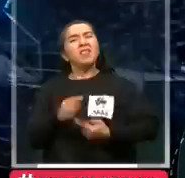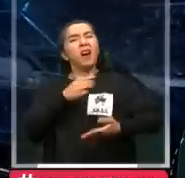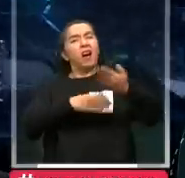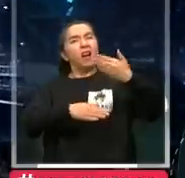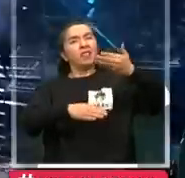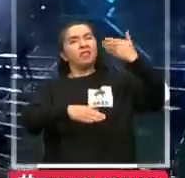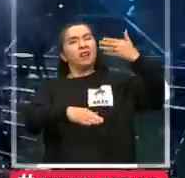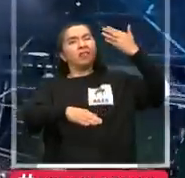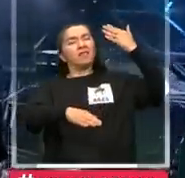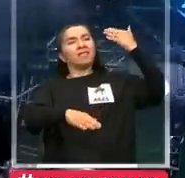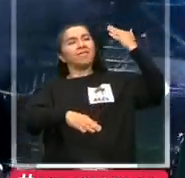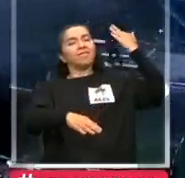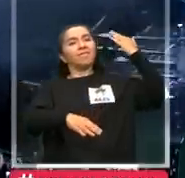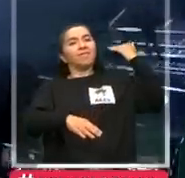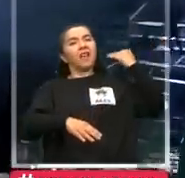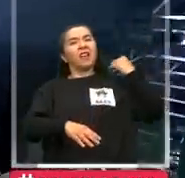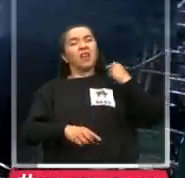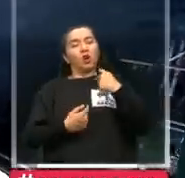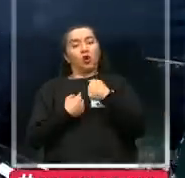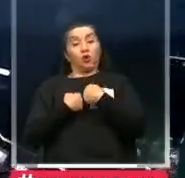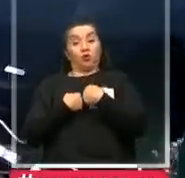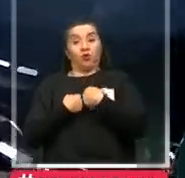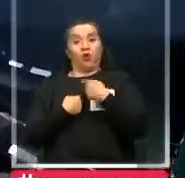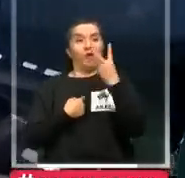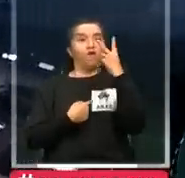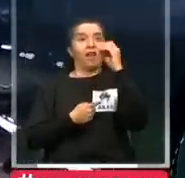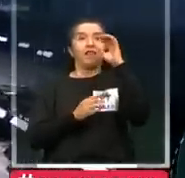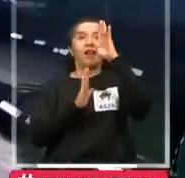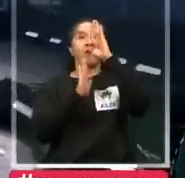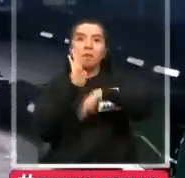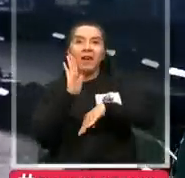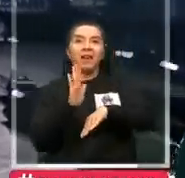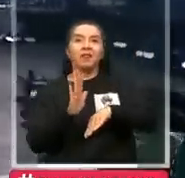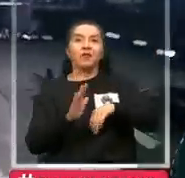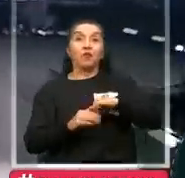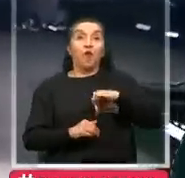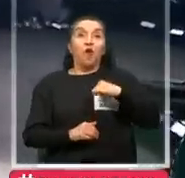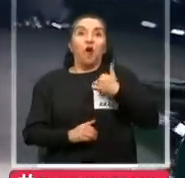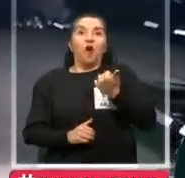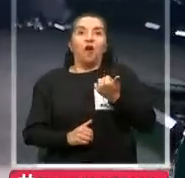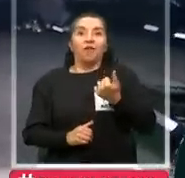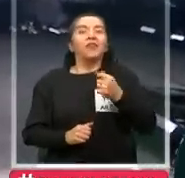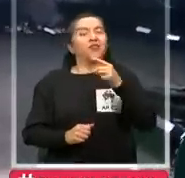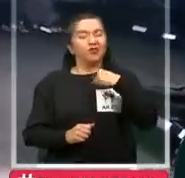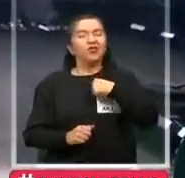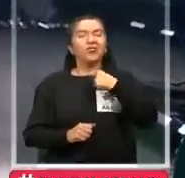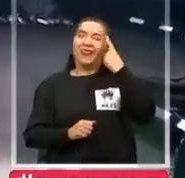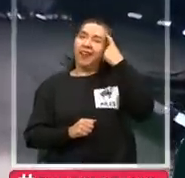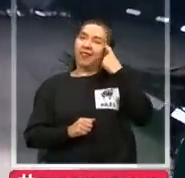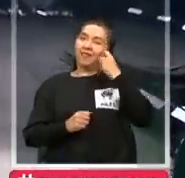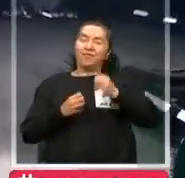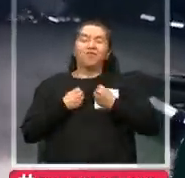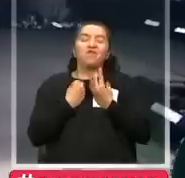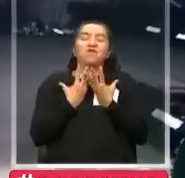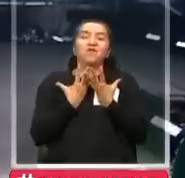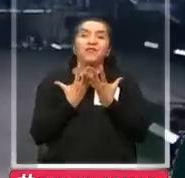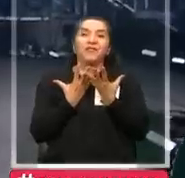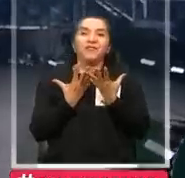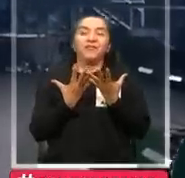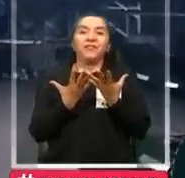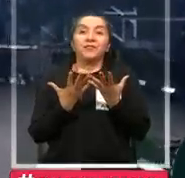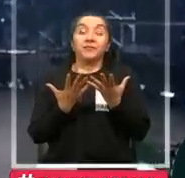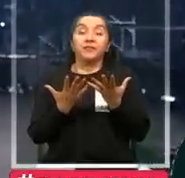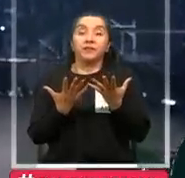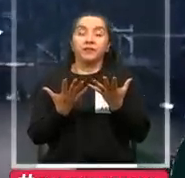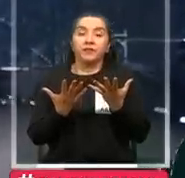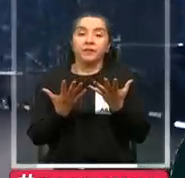volviera atrás la vida. Y con 20 años menos, sé que yo me